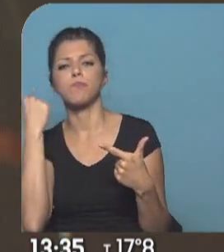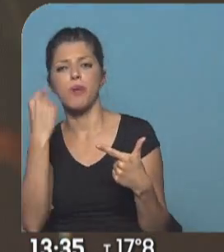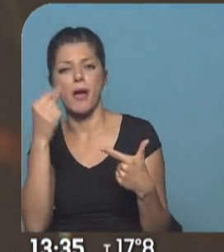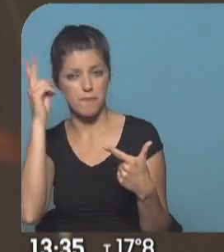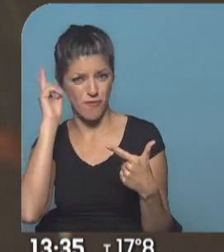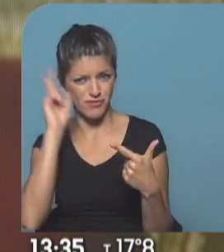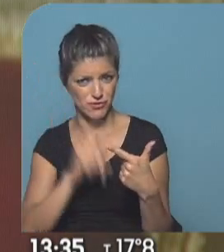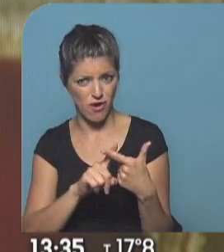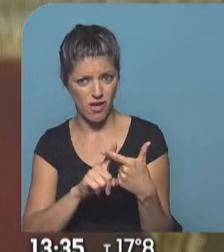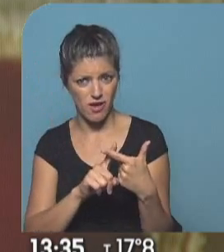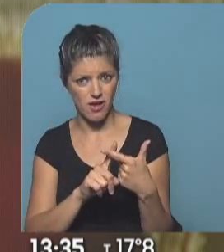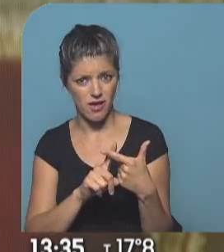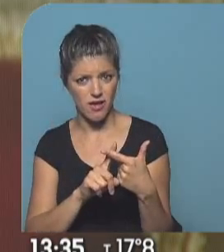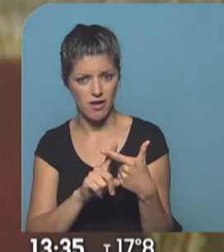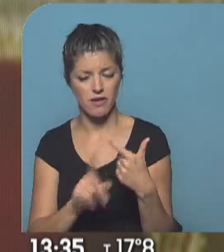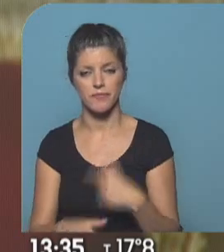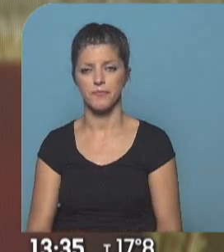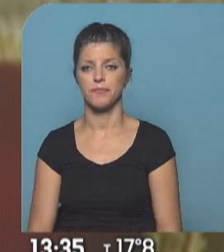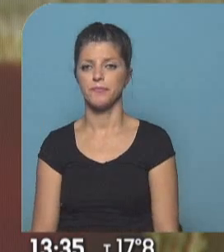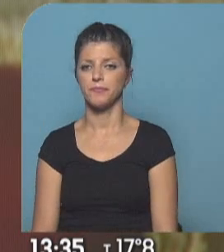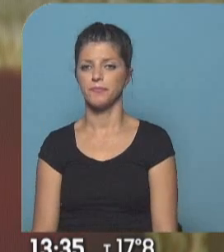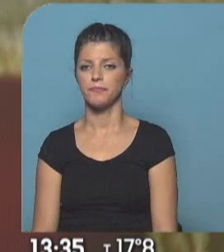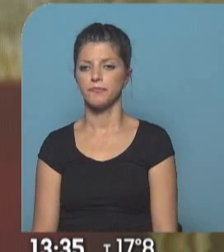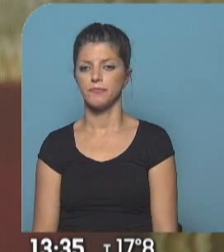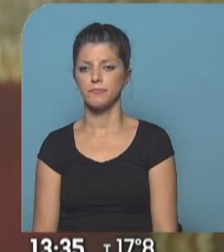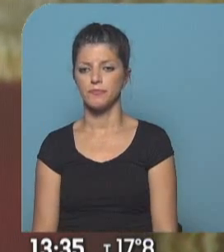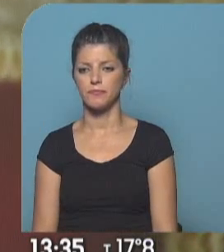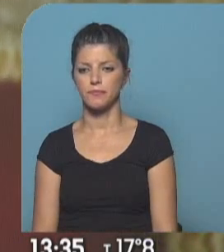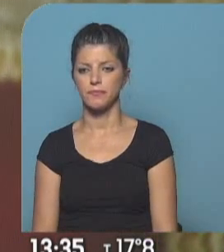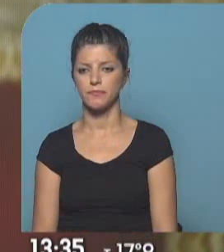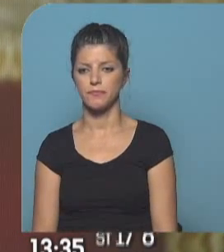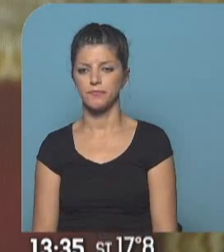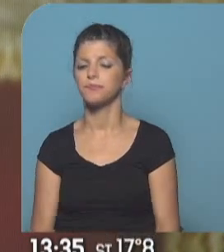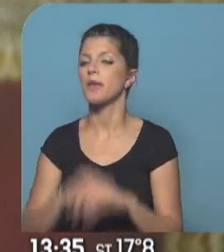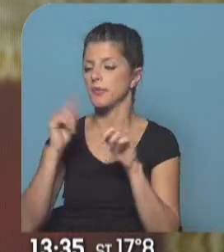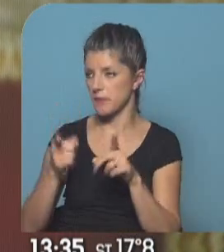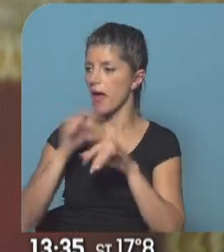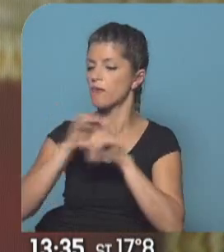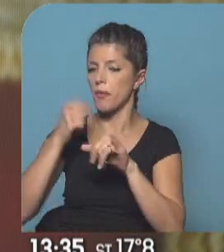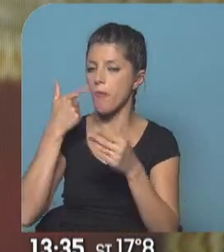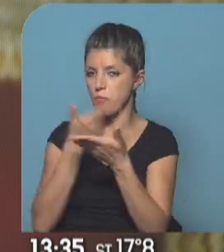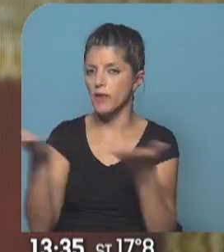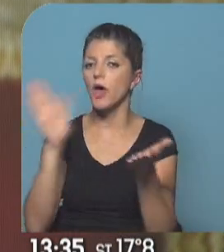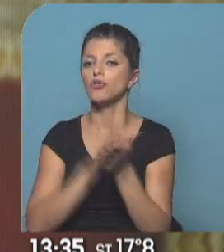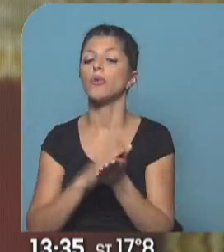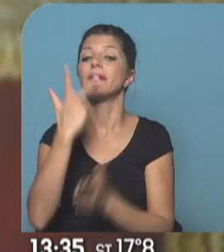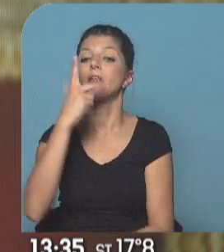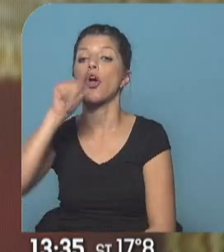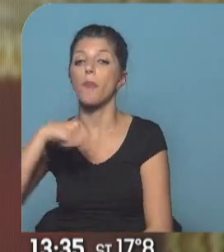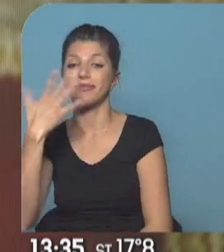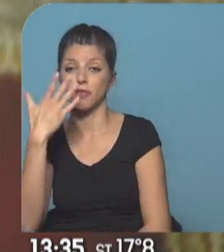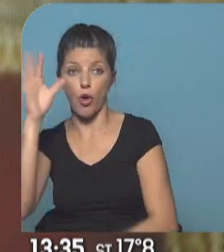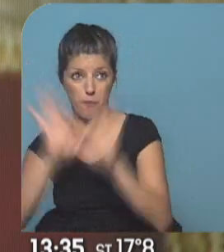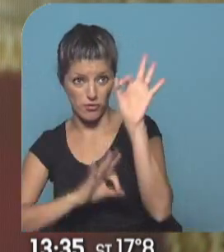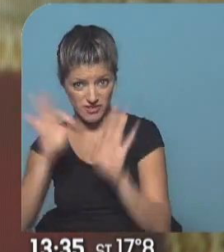docente. Claro, y además hay otro elemento que aparece en el informe, que es el tema del presupuesto del 3,5% dedicado a educación.